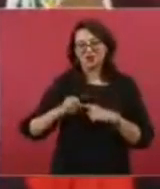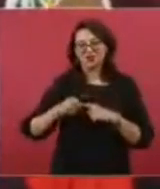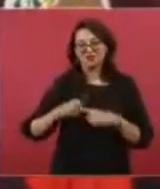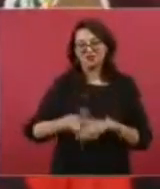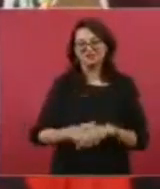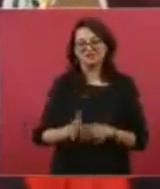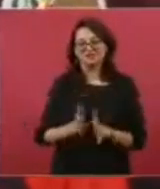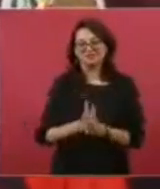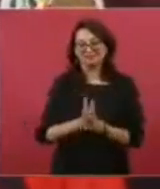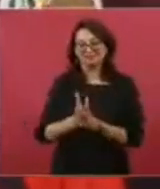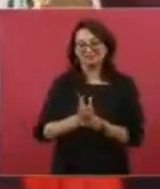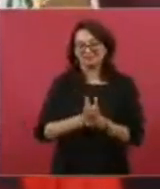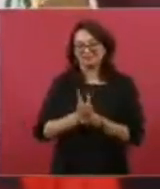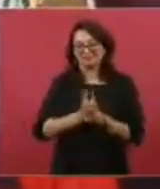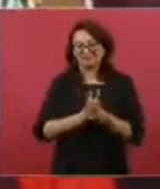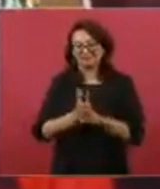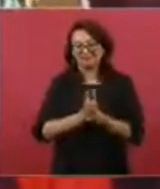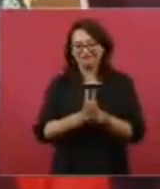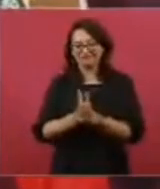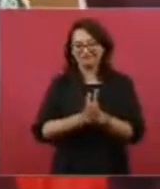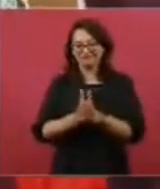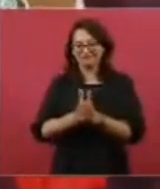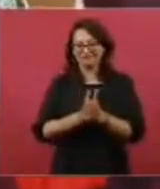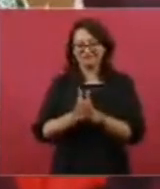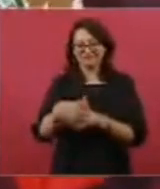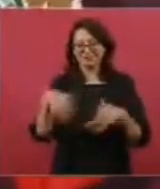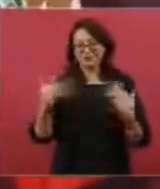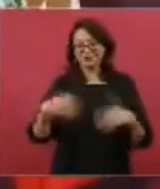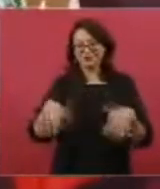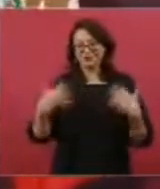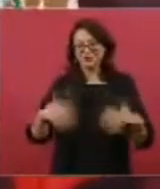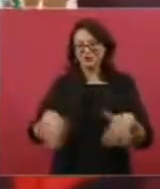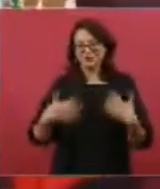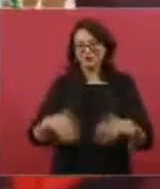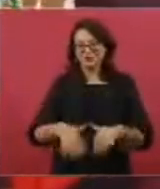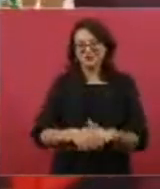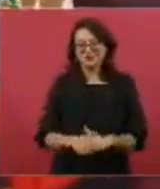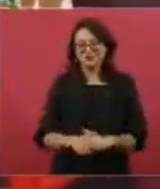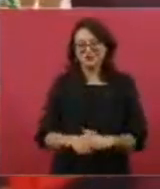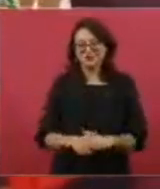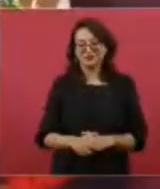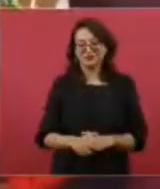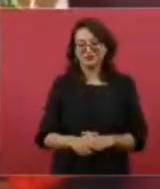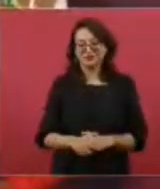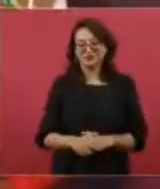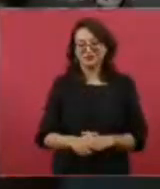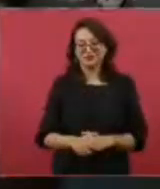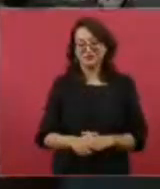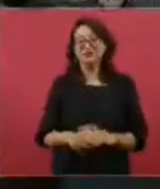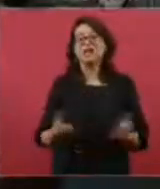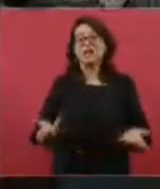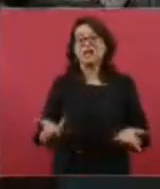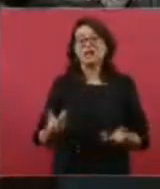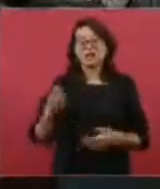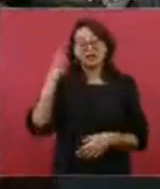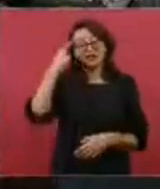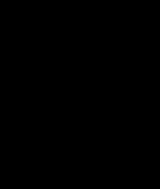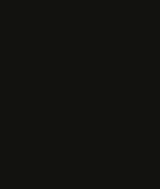y un chocolate, imagínense. Y antes de terminar vamos a escuchar